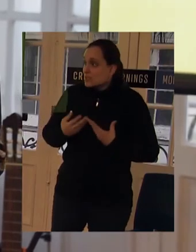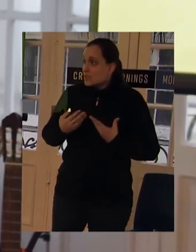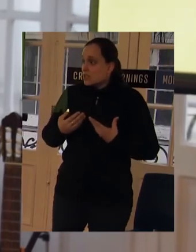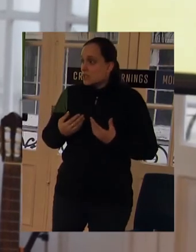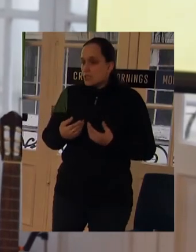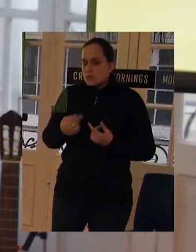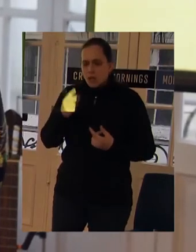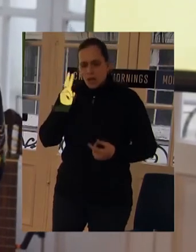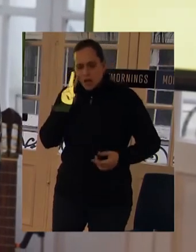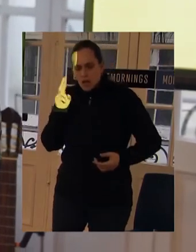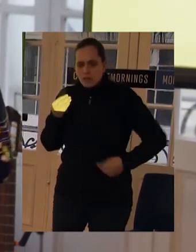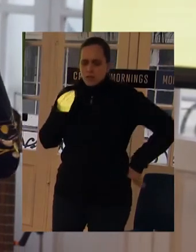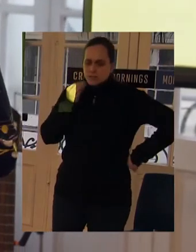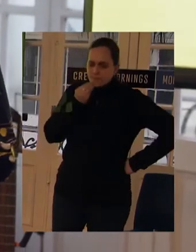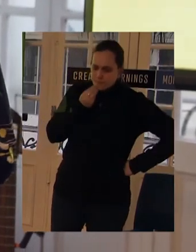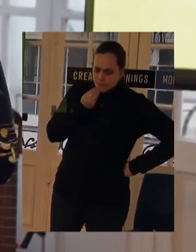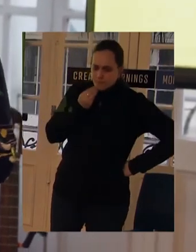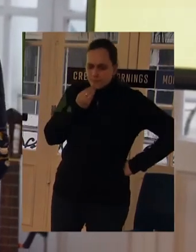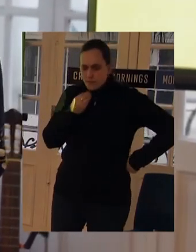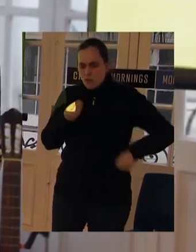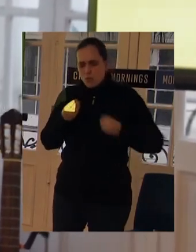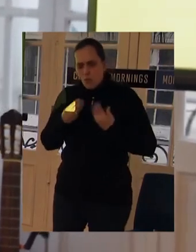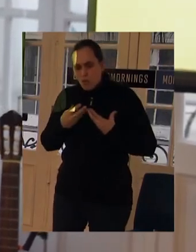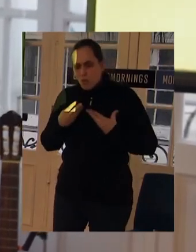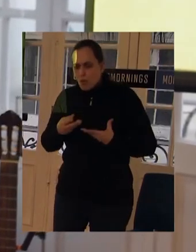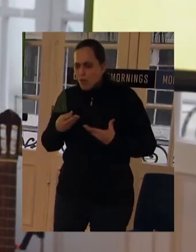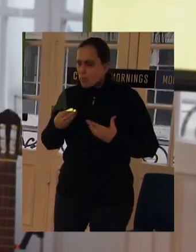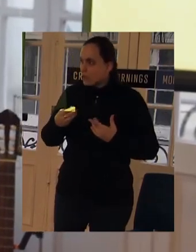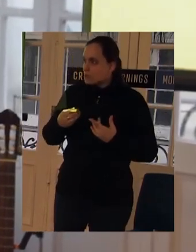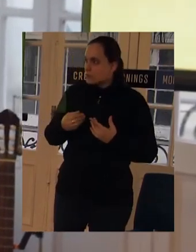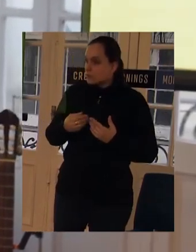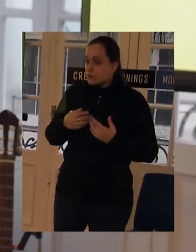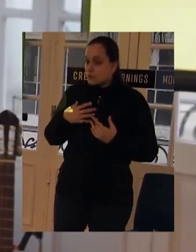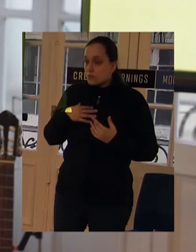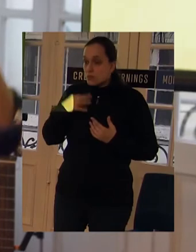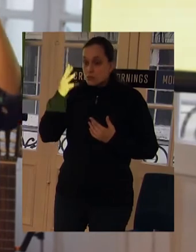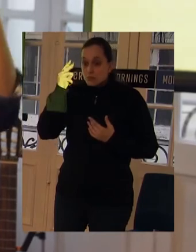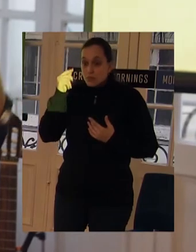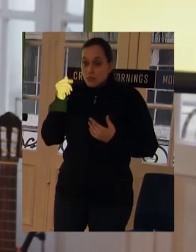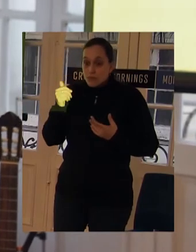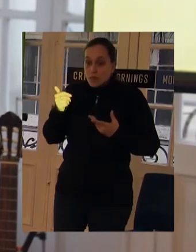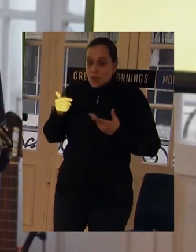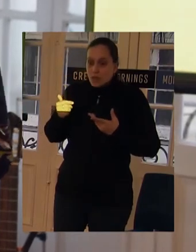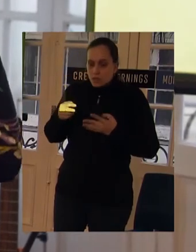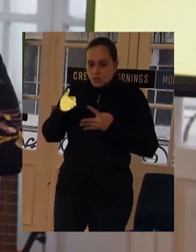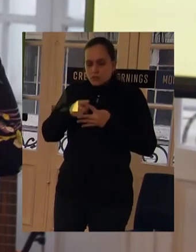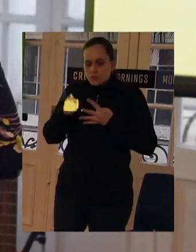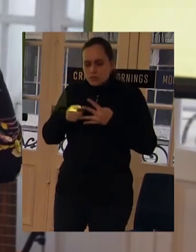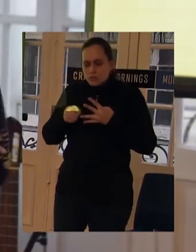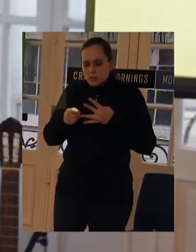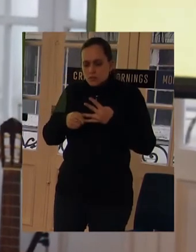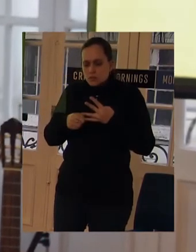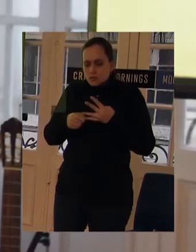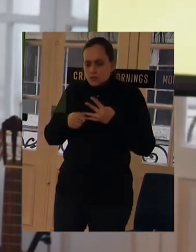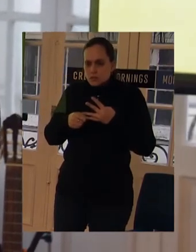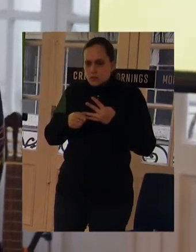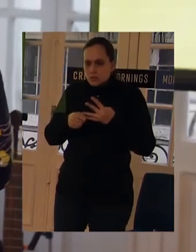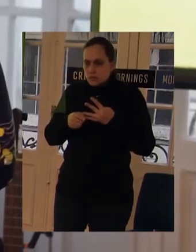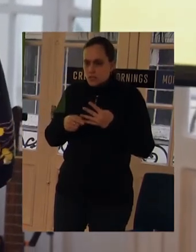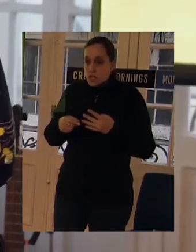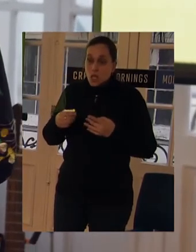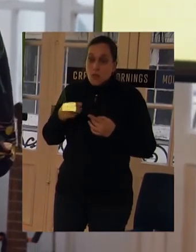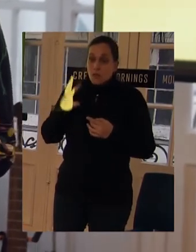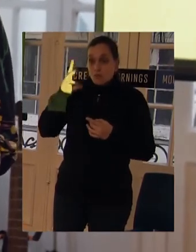empecé a observar. Me había olvidado de... Tenía los pasos duros y me había olvidado de que era una